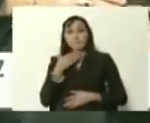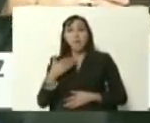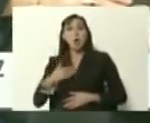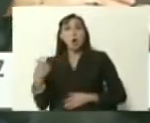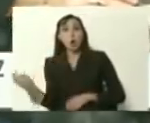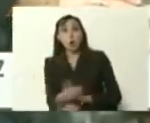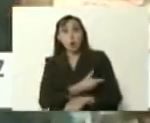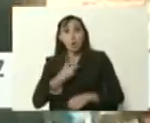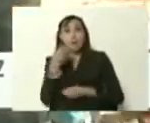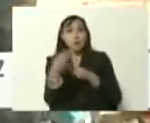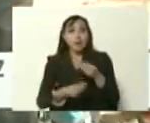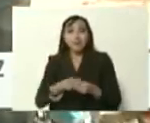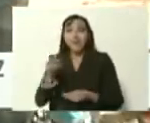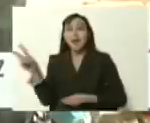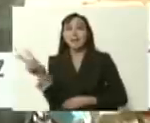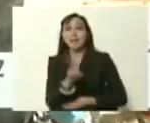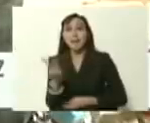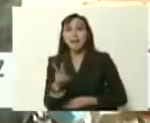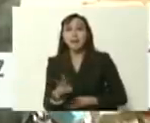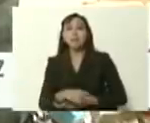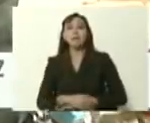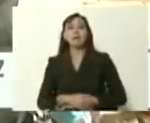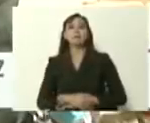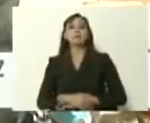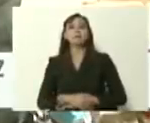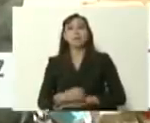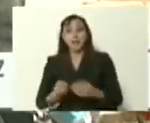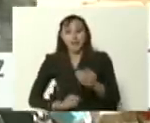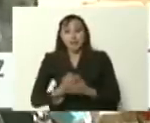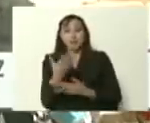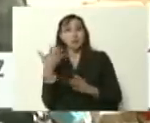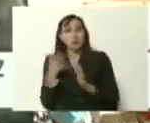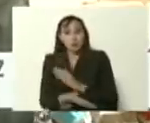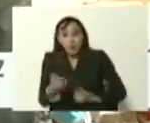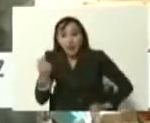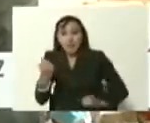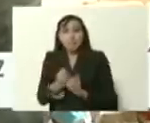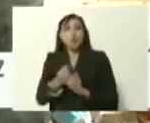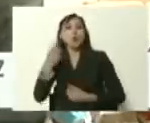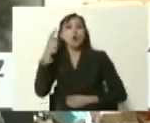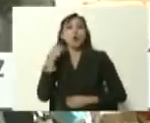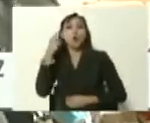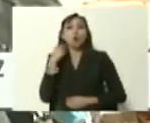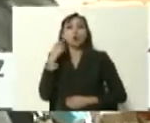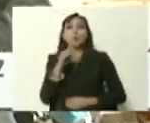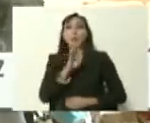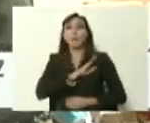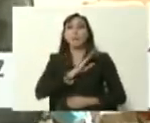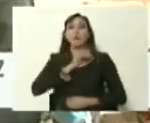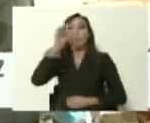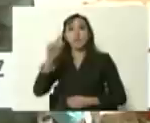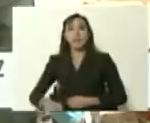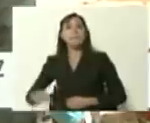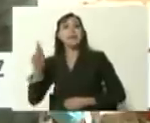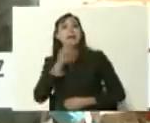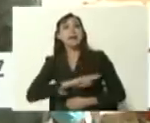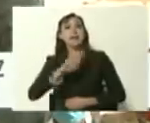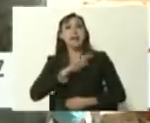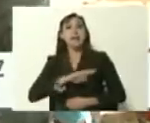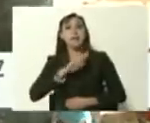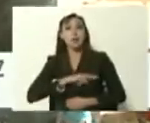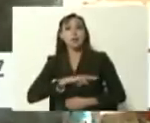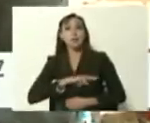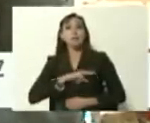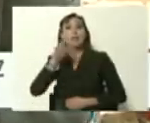que se dé a la República debe ser fundado sobre nuestras costumbres, sobre nuestra religión y sobre